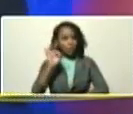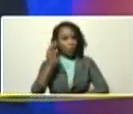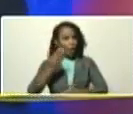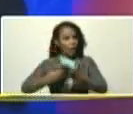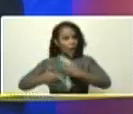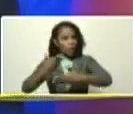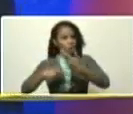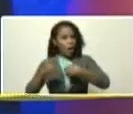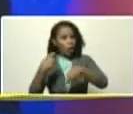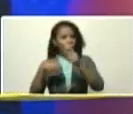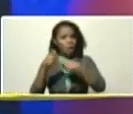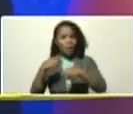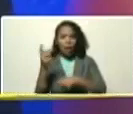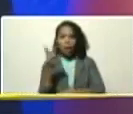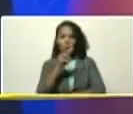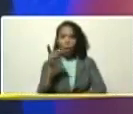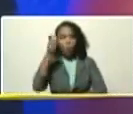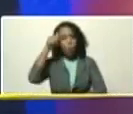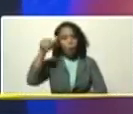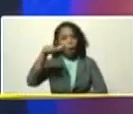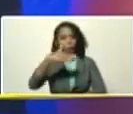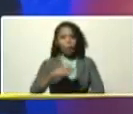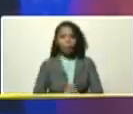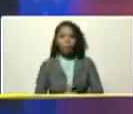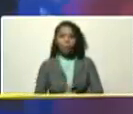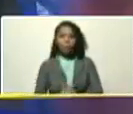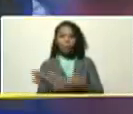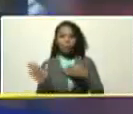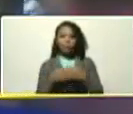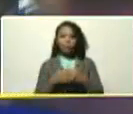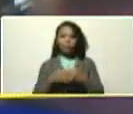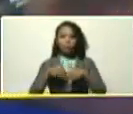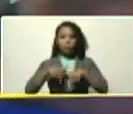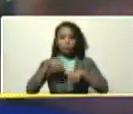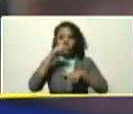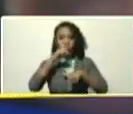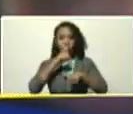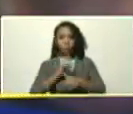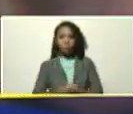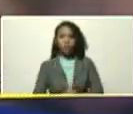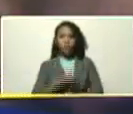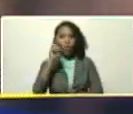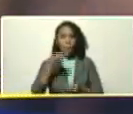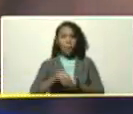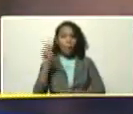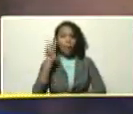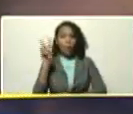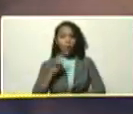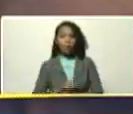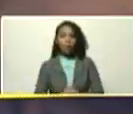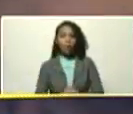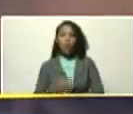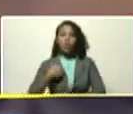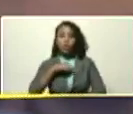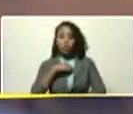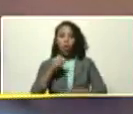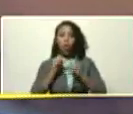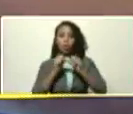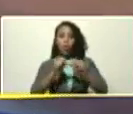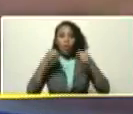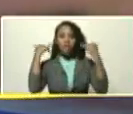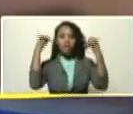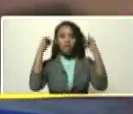relaciones comerciales entre ambos pueblos. Al cierre de este año 2022 estaremos celebrando el